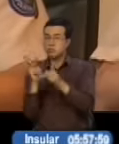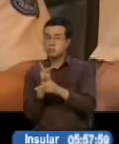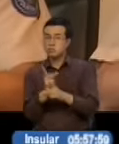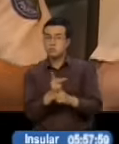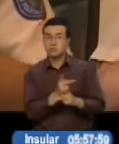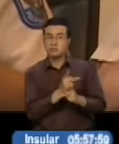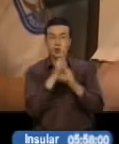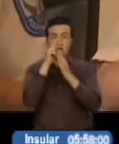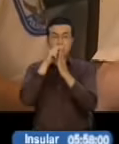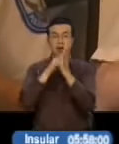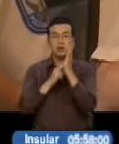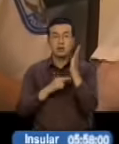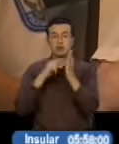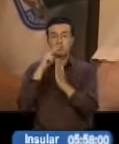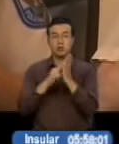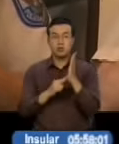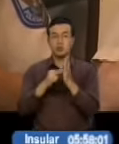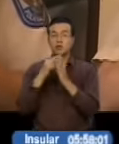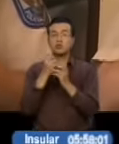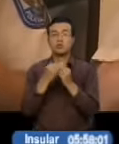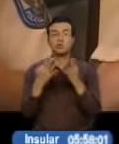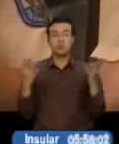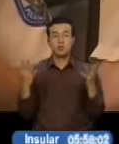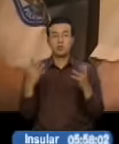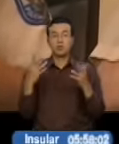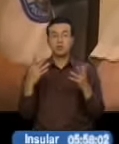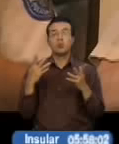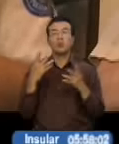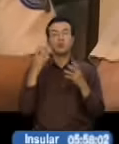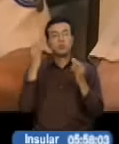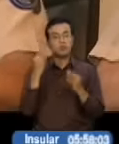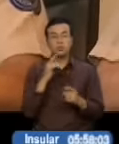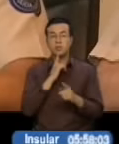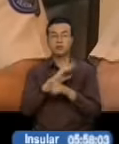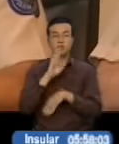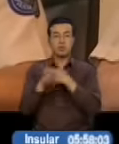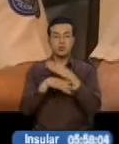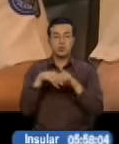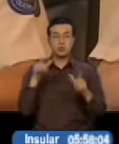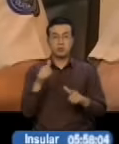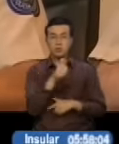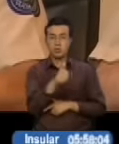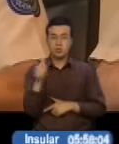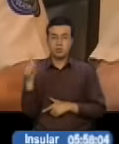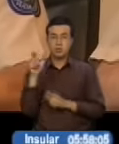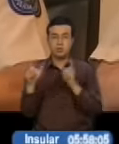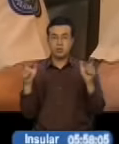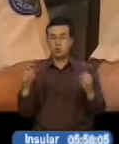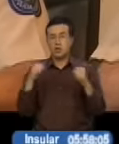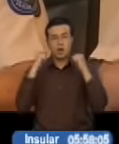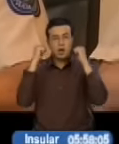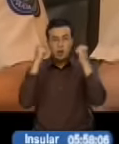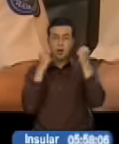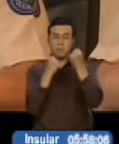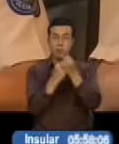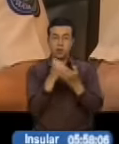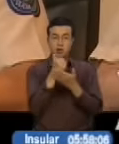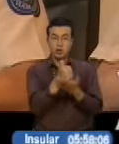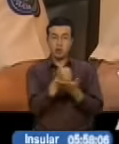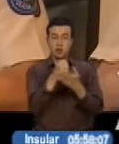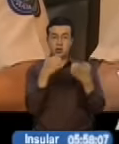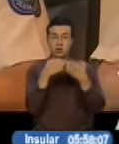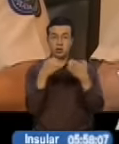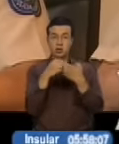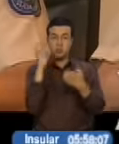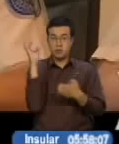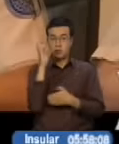un registro preventivo y eficaz de todas las personas, de todos estos hinchas que vienen a apoyar el